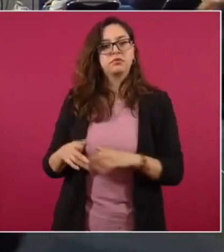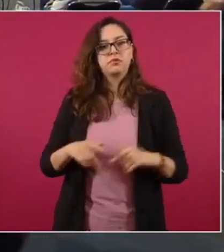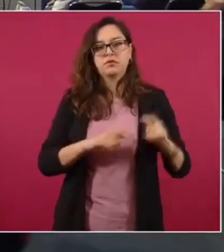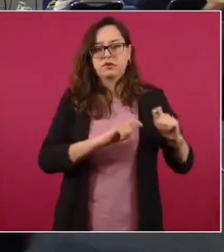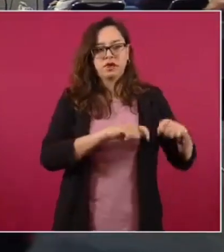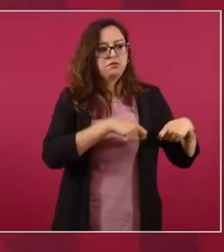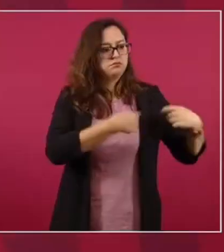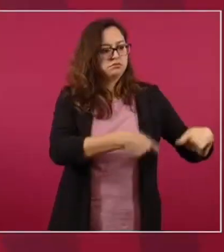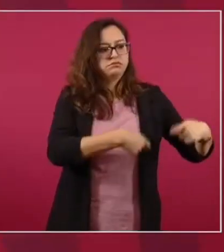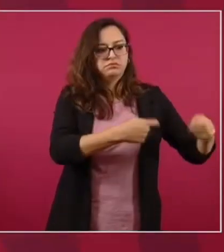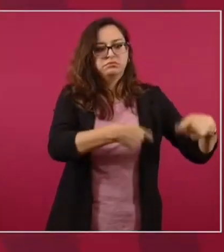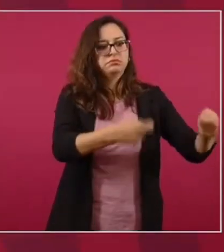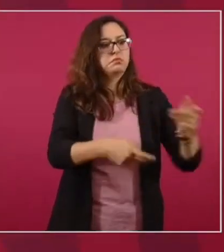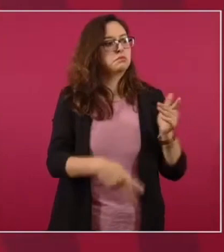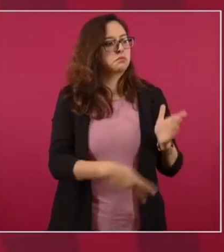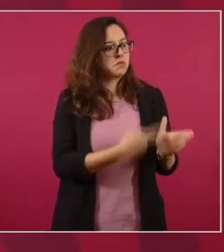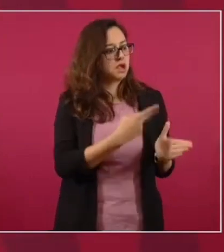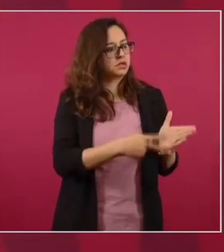Y llegó